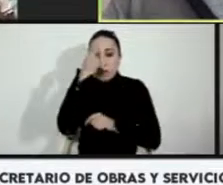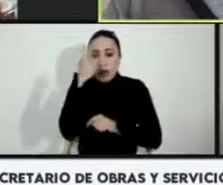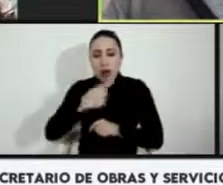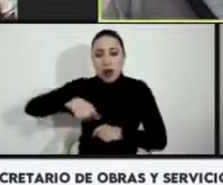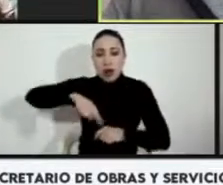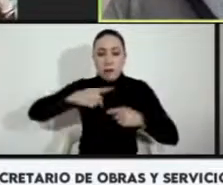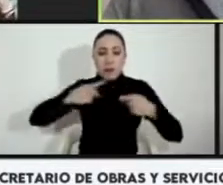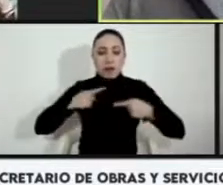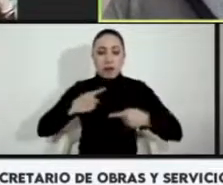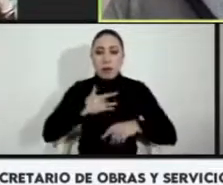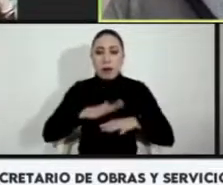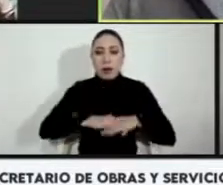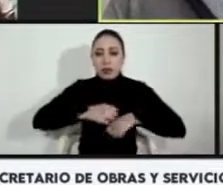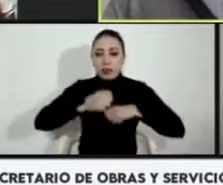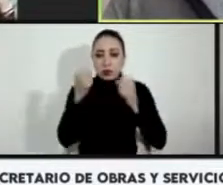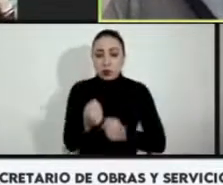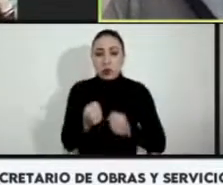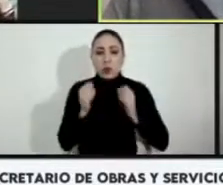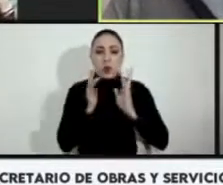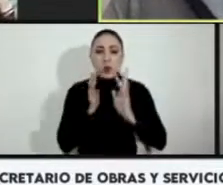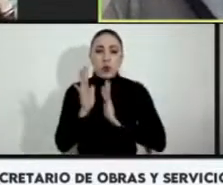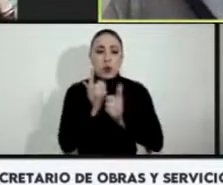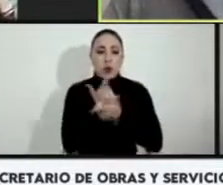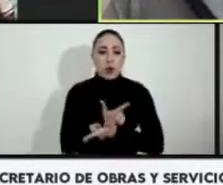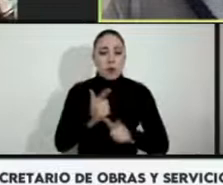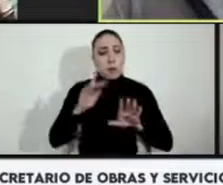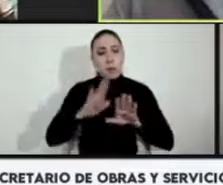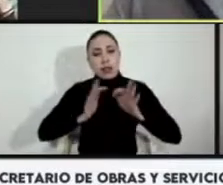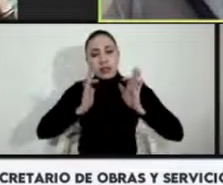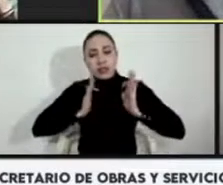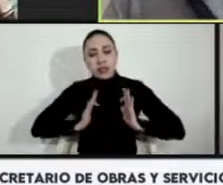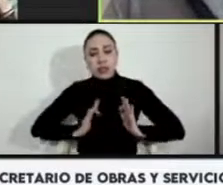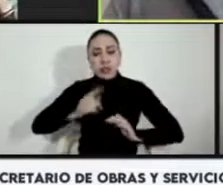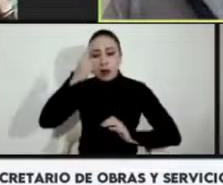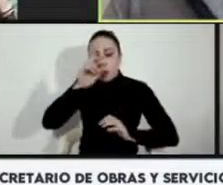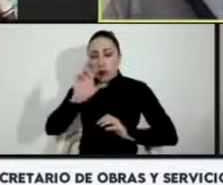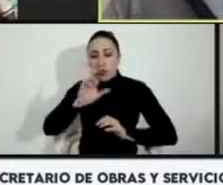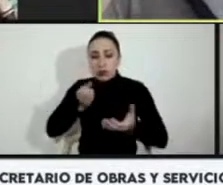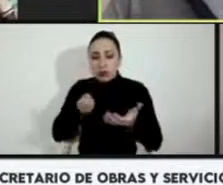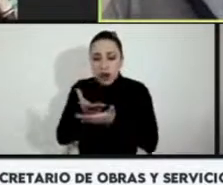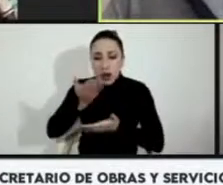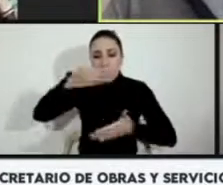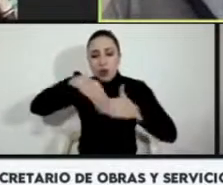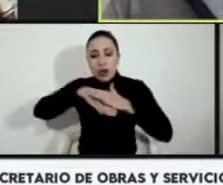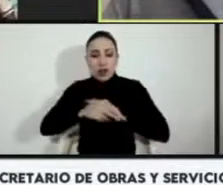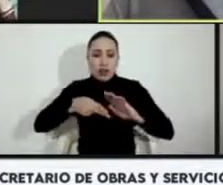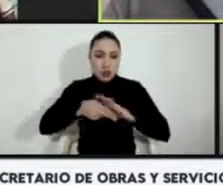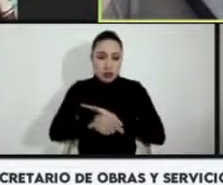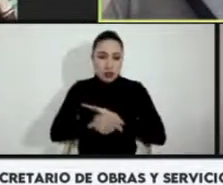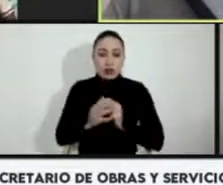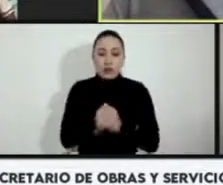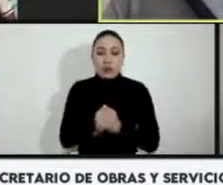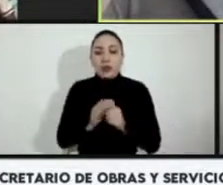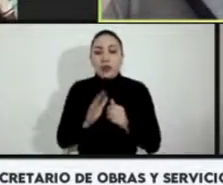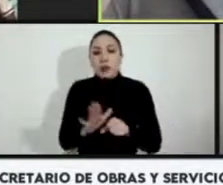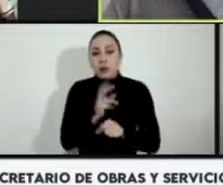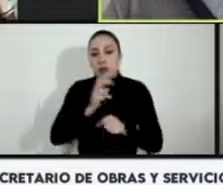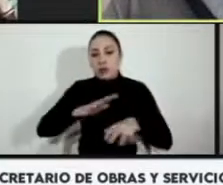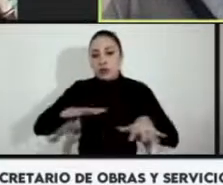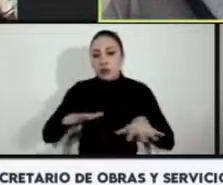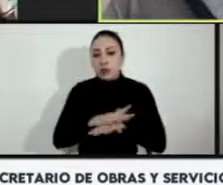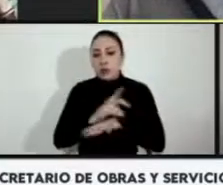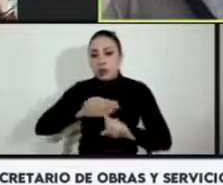libertad y comodidad en el transporte público. En ese tenor, consideramos la modificación del resolutivo